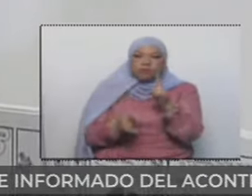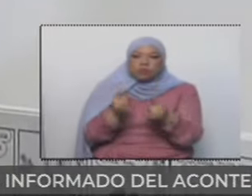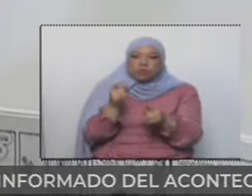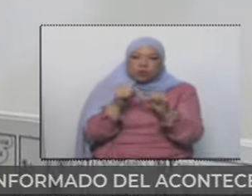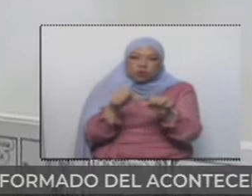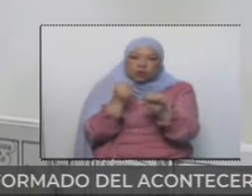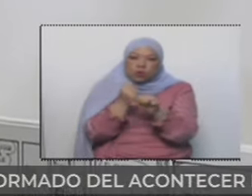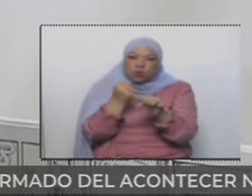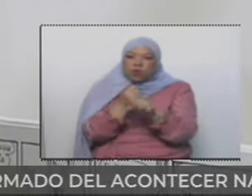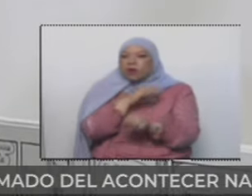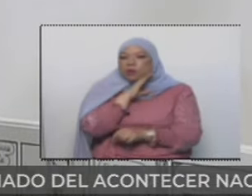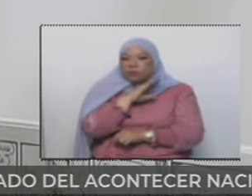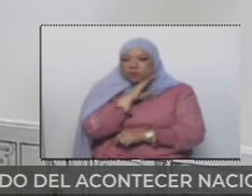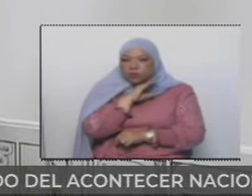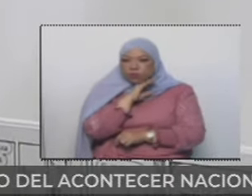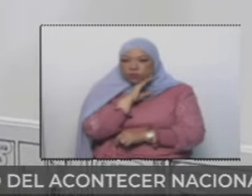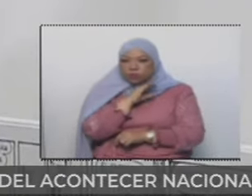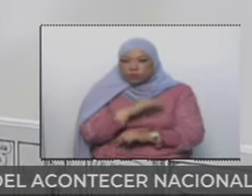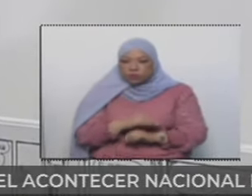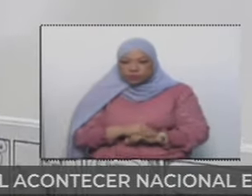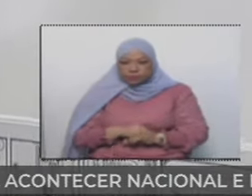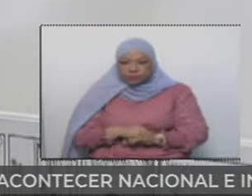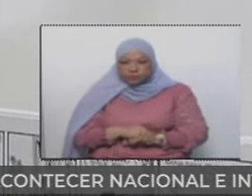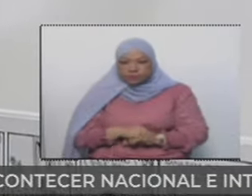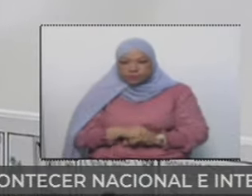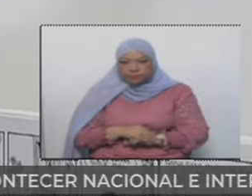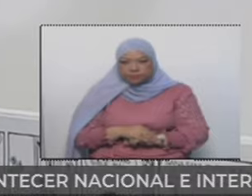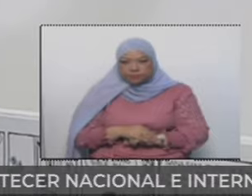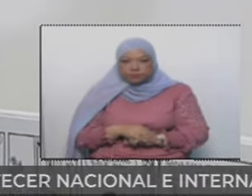el enfermo, dice Mafalda. ¿Ah?